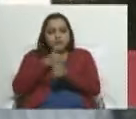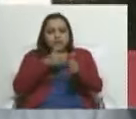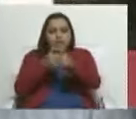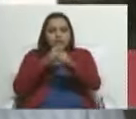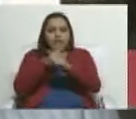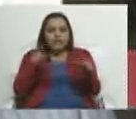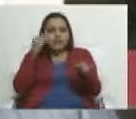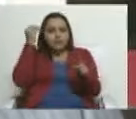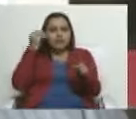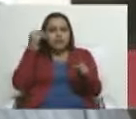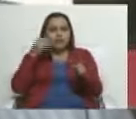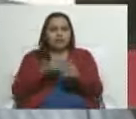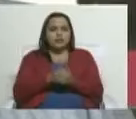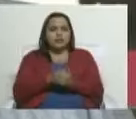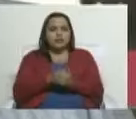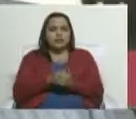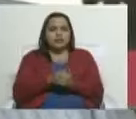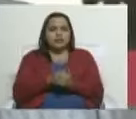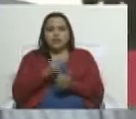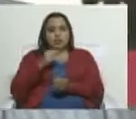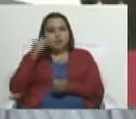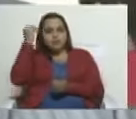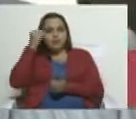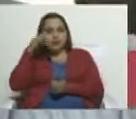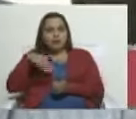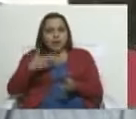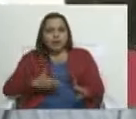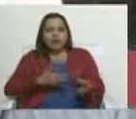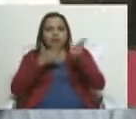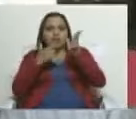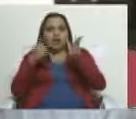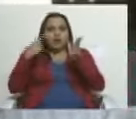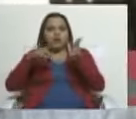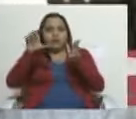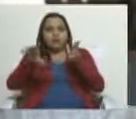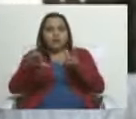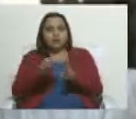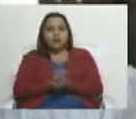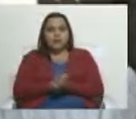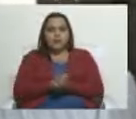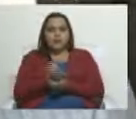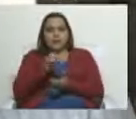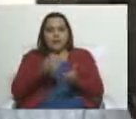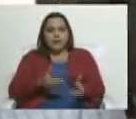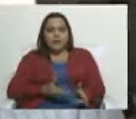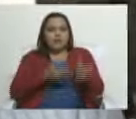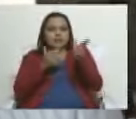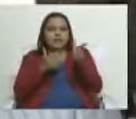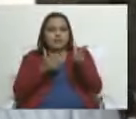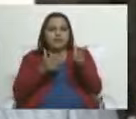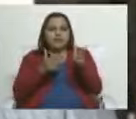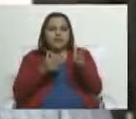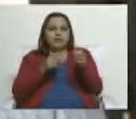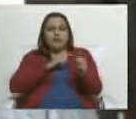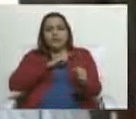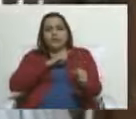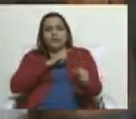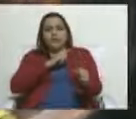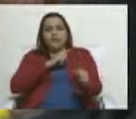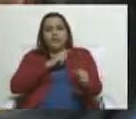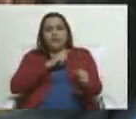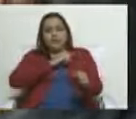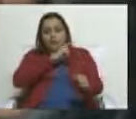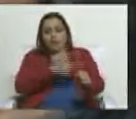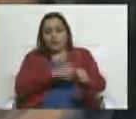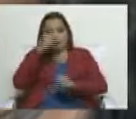No creemos que alguien pueda alzarse en armas contra el Estado. No creemos en el alzamiento de las Fuerzas Armadas con los